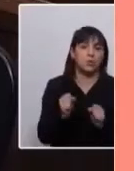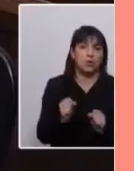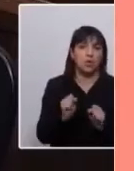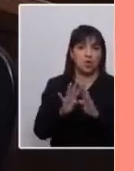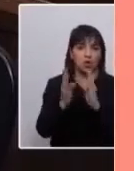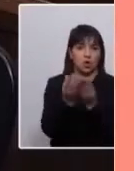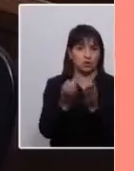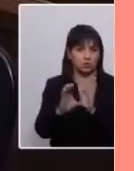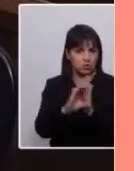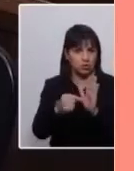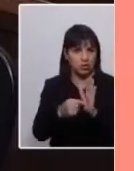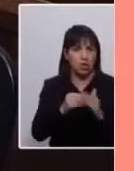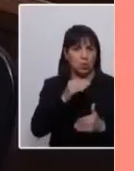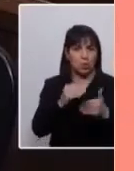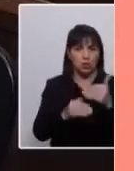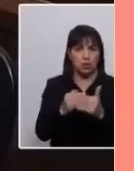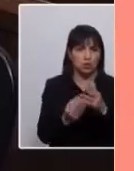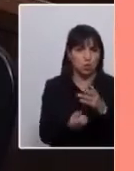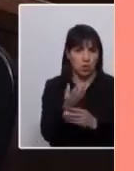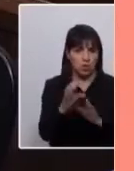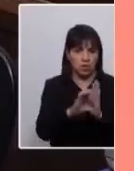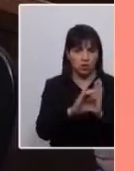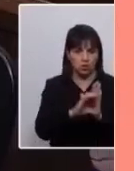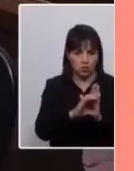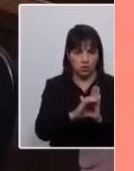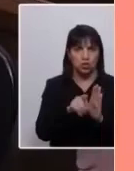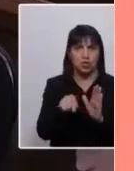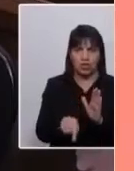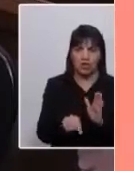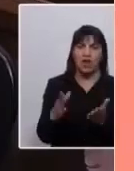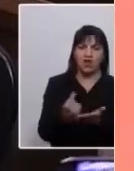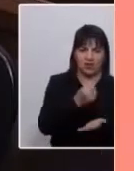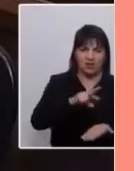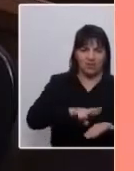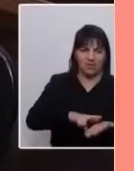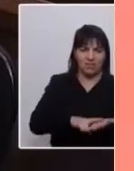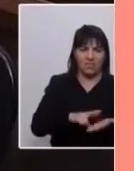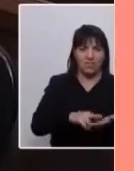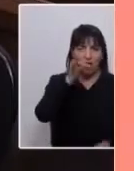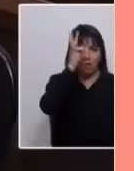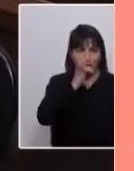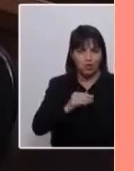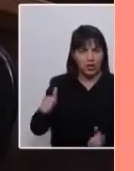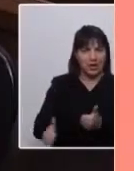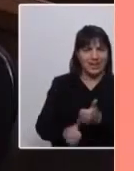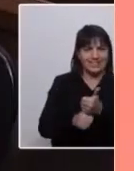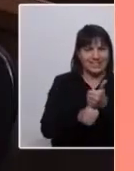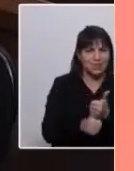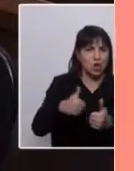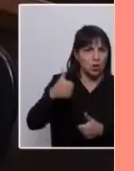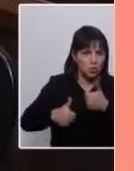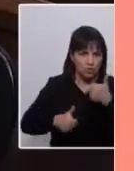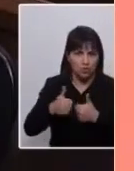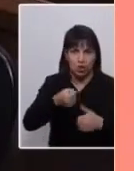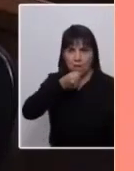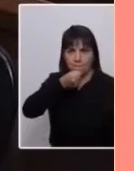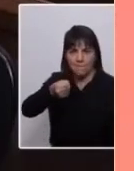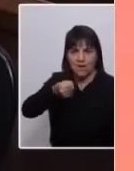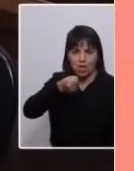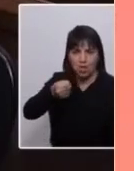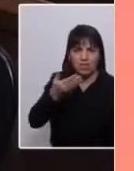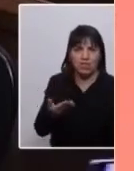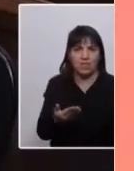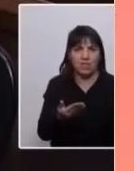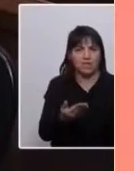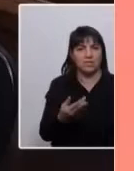cortito el tiempo en televisión, entonces quedan, igual quedan dos. Plurinacionalidad. Hay temas, ¿no es cierto?, que dice, bueno, esto será,